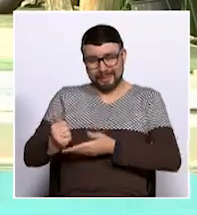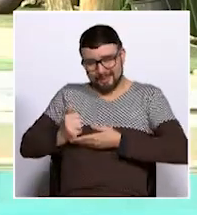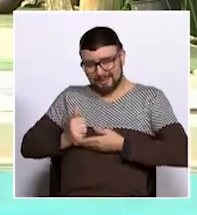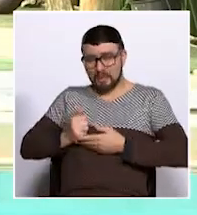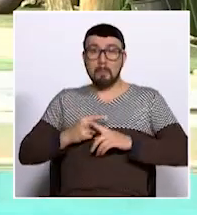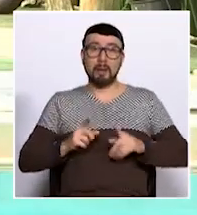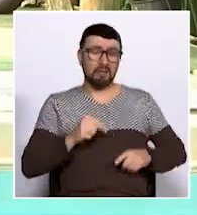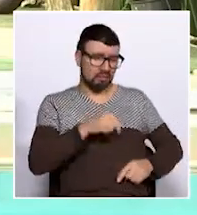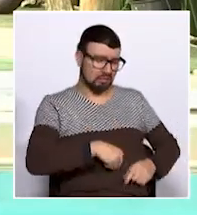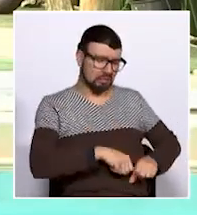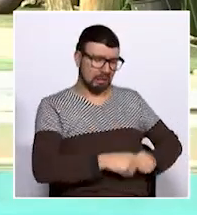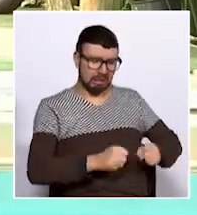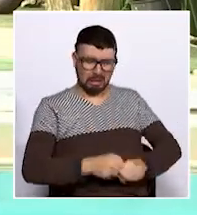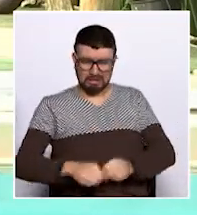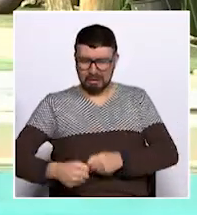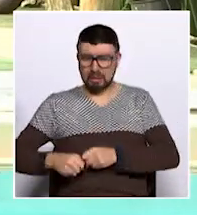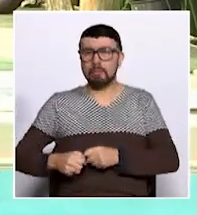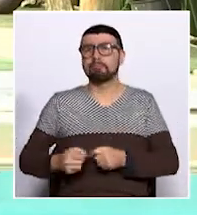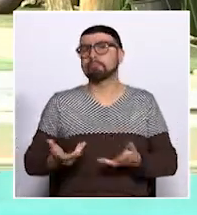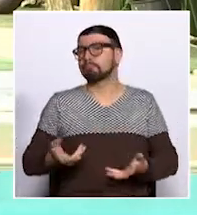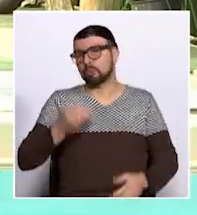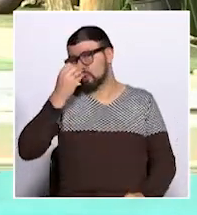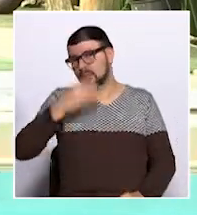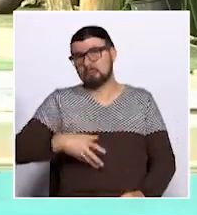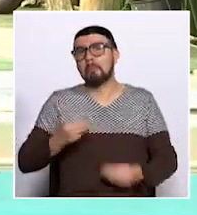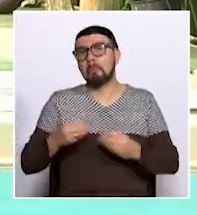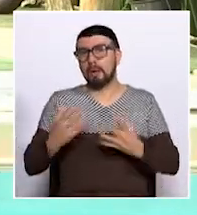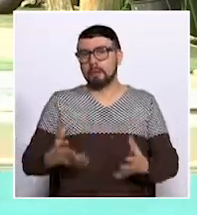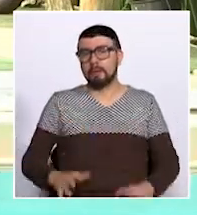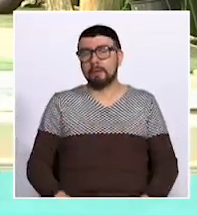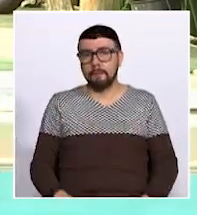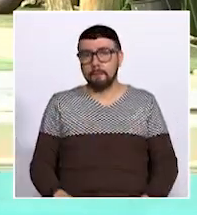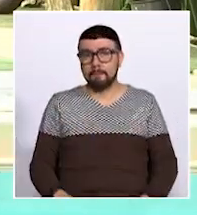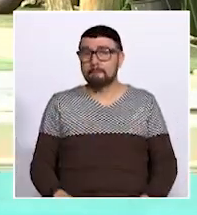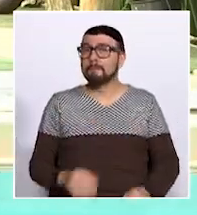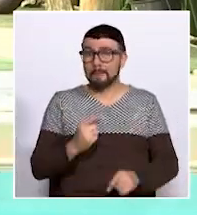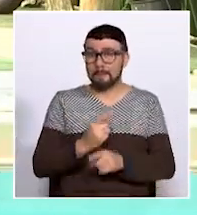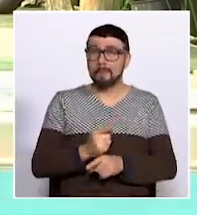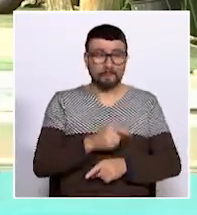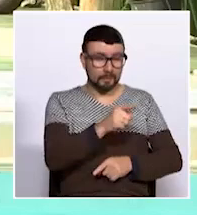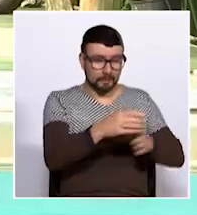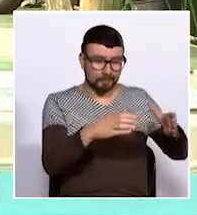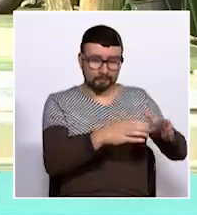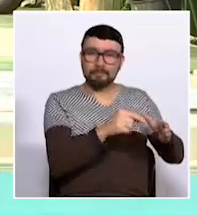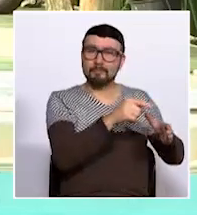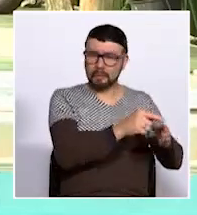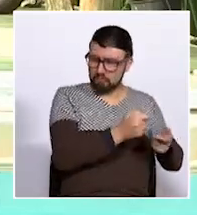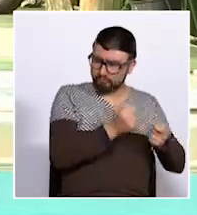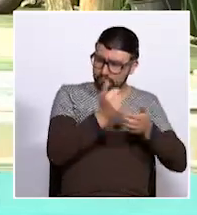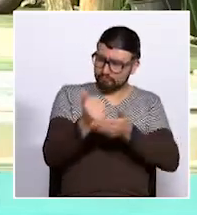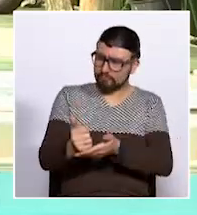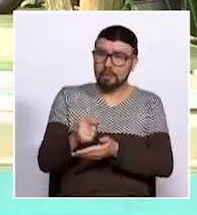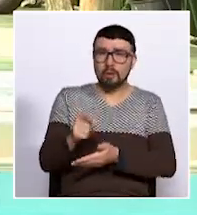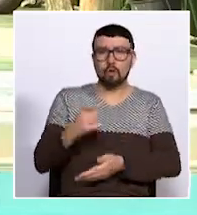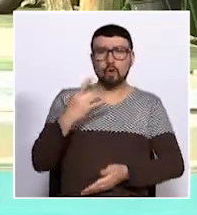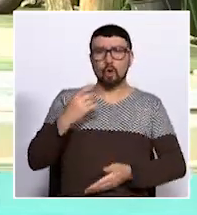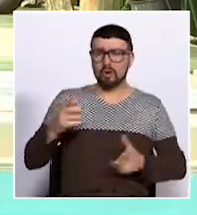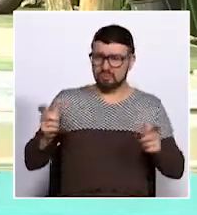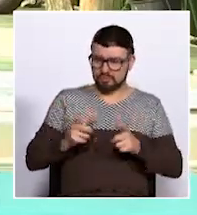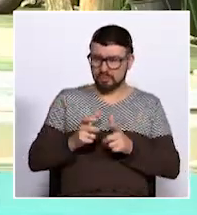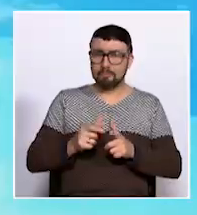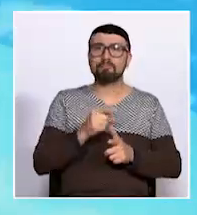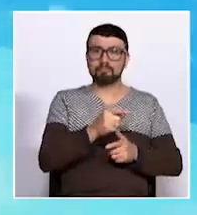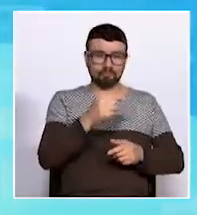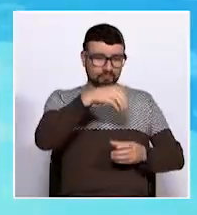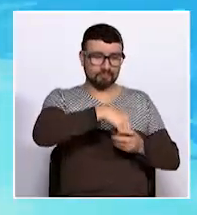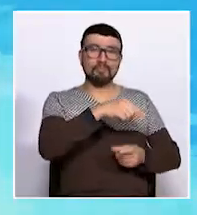disminuyen la función de otra cosa. Por eso, dentro de nuestro kit del dolor incluimos esta parte de la hidroterapia.